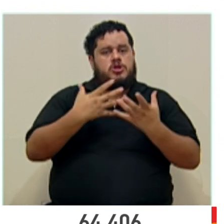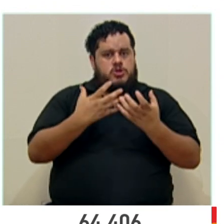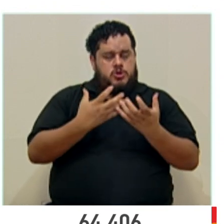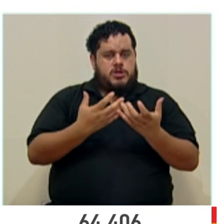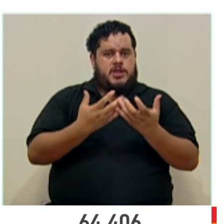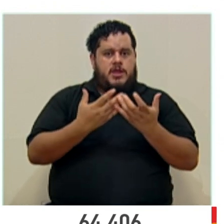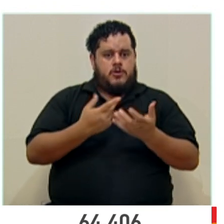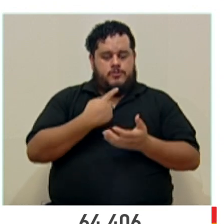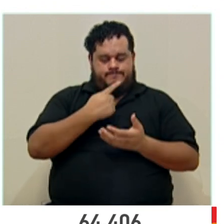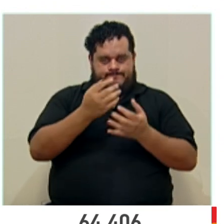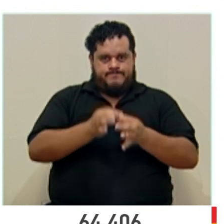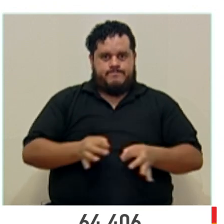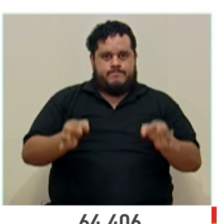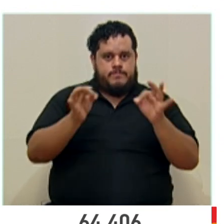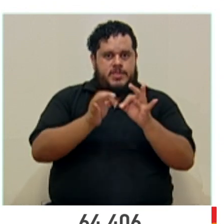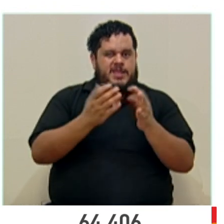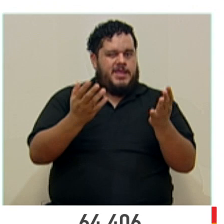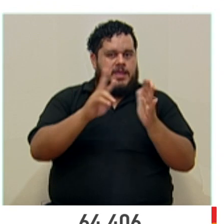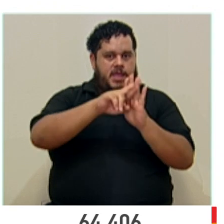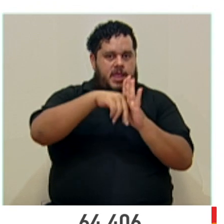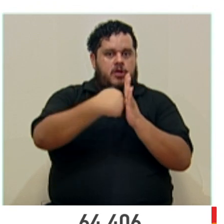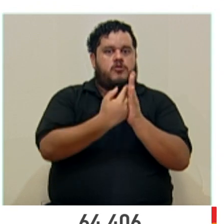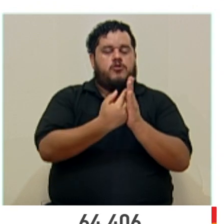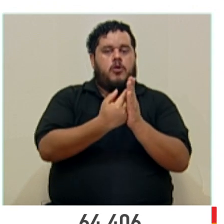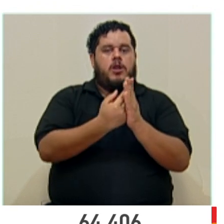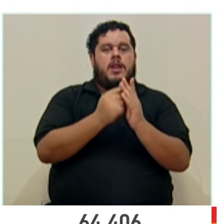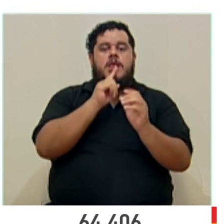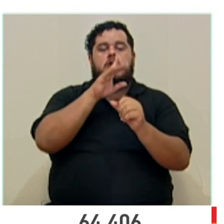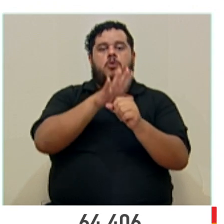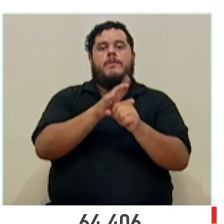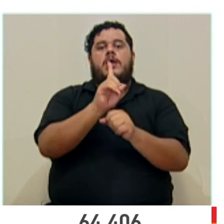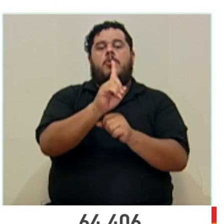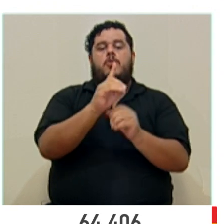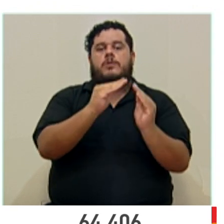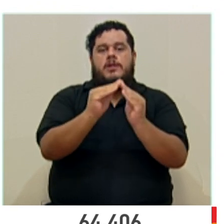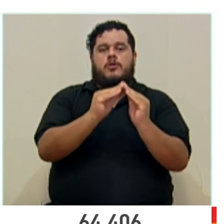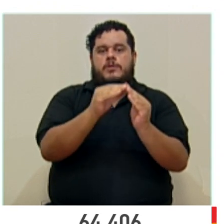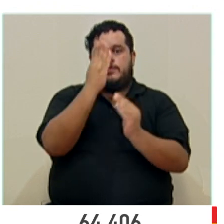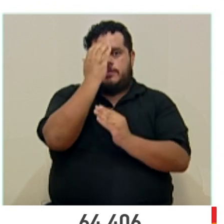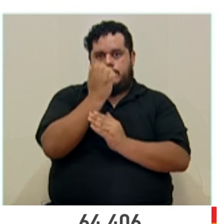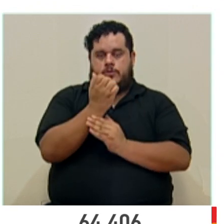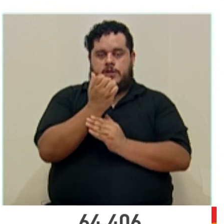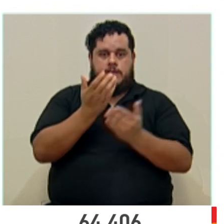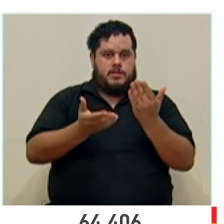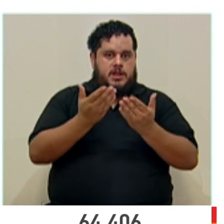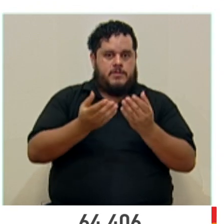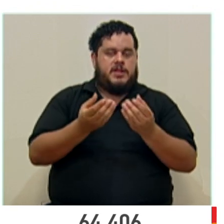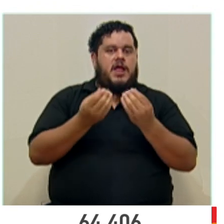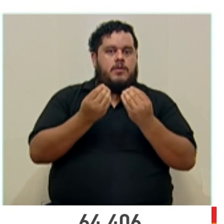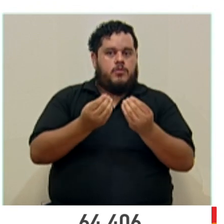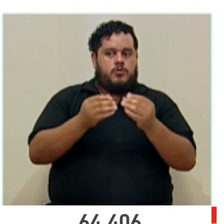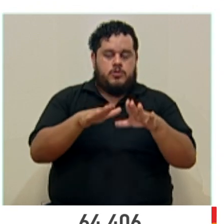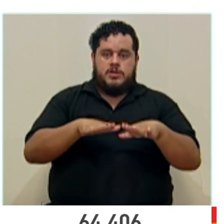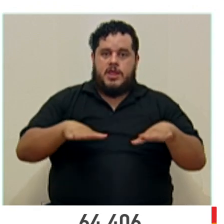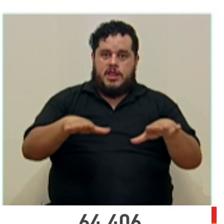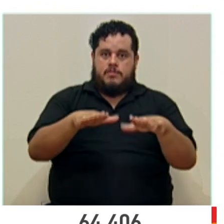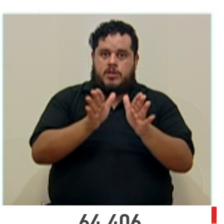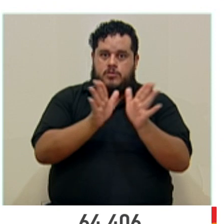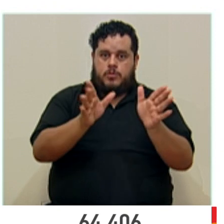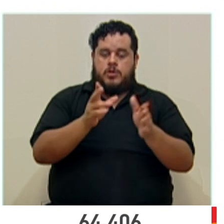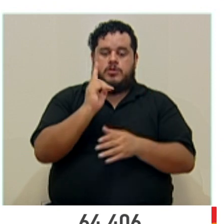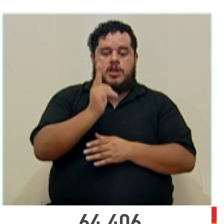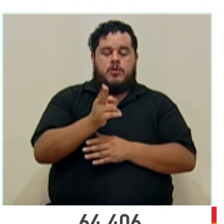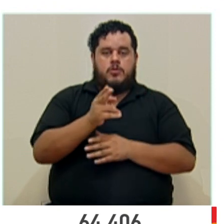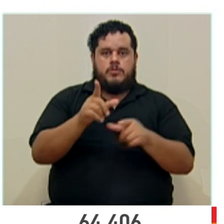resaltar nuevamente el rol que cumple una comunidad, porque pueden haber muchos, decenas de espacios públicos en un